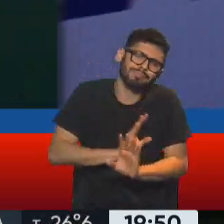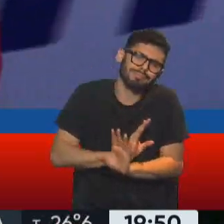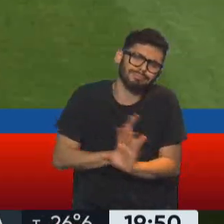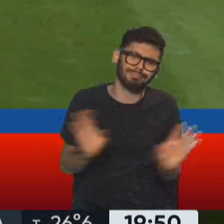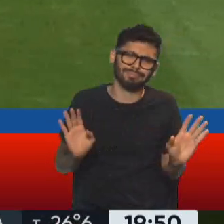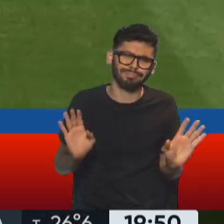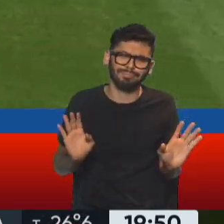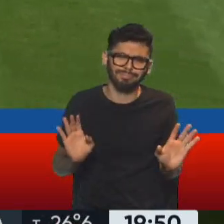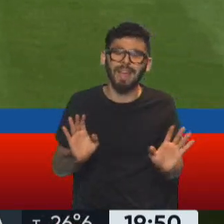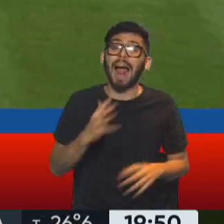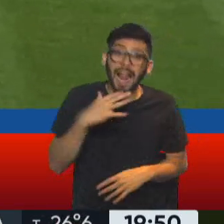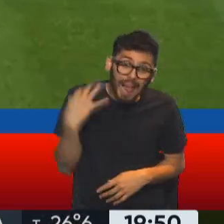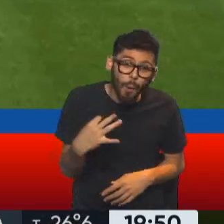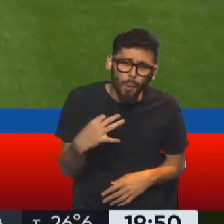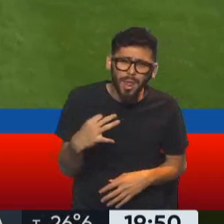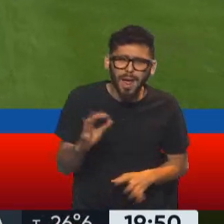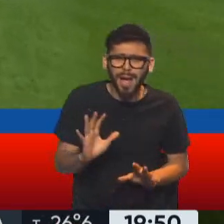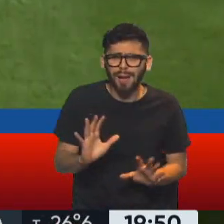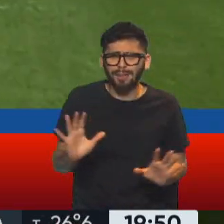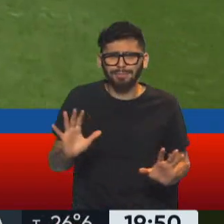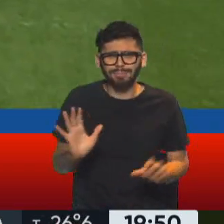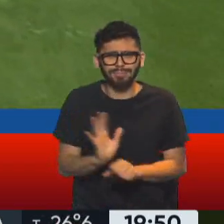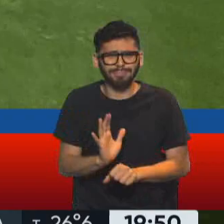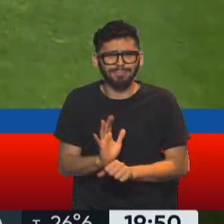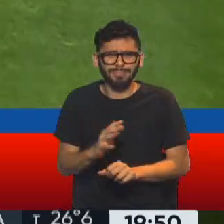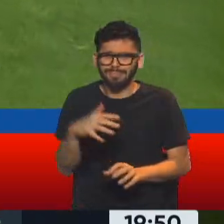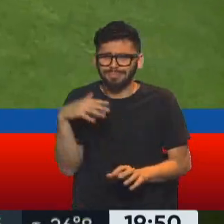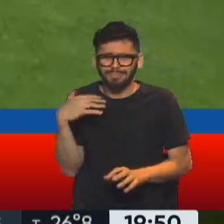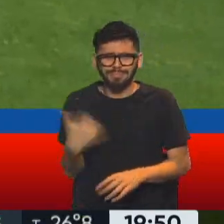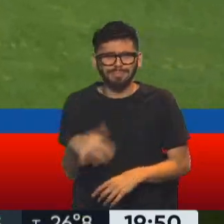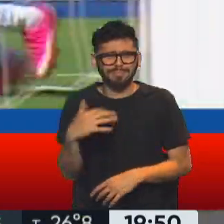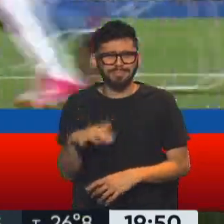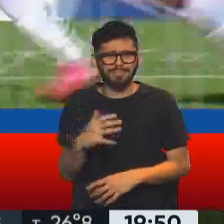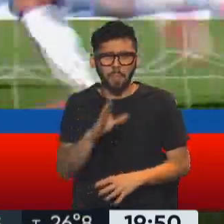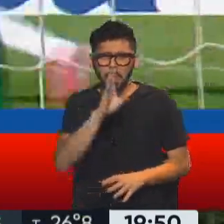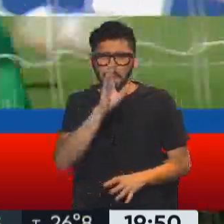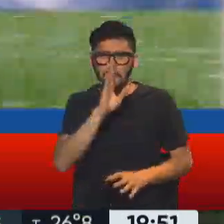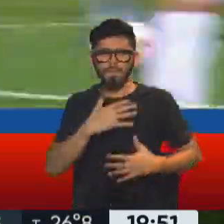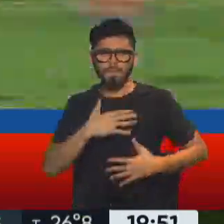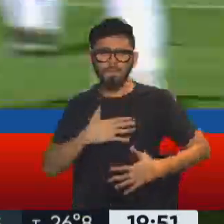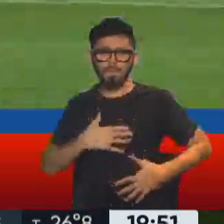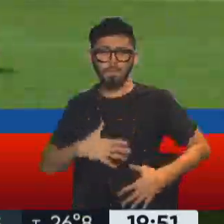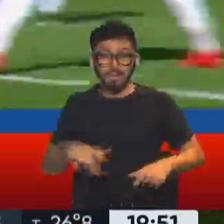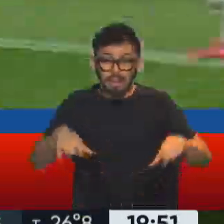impresionante. La verdad, una frialdad para pegarle así, en el área chica.